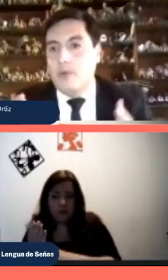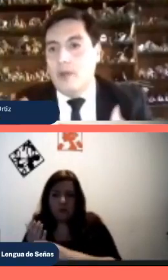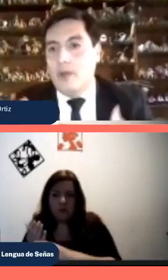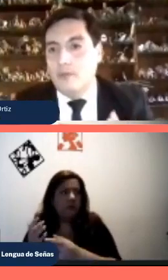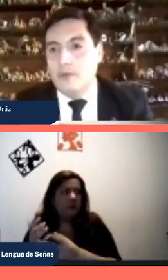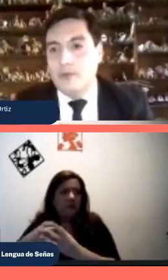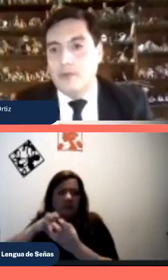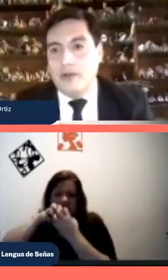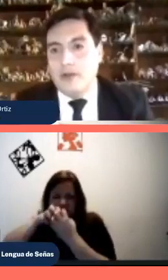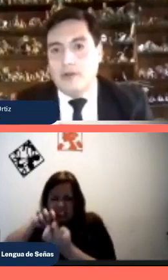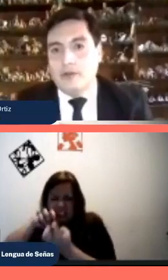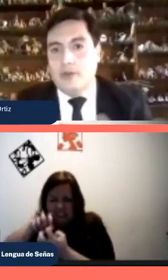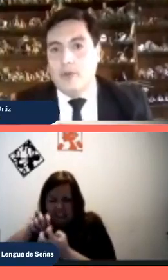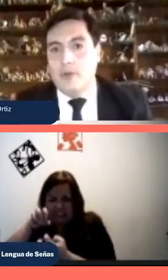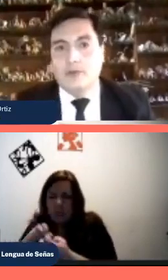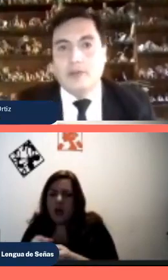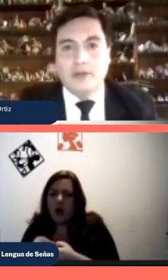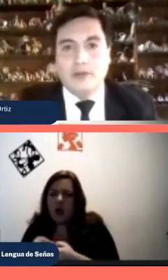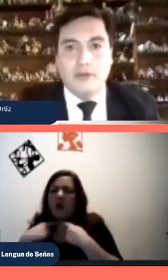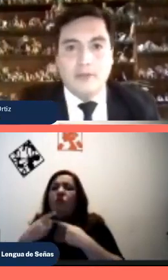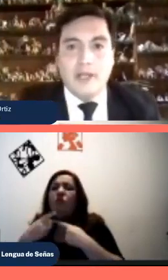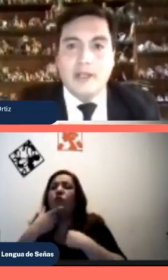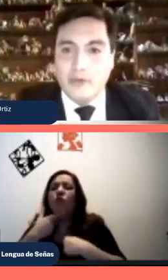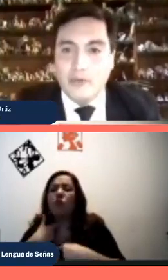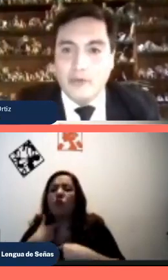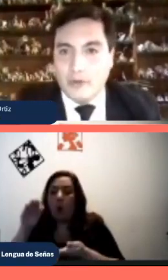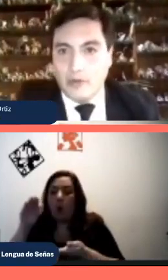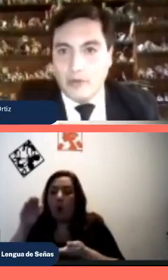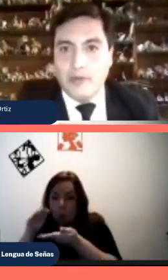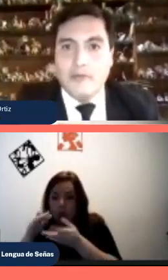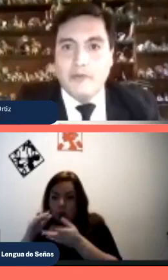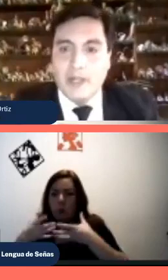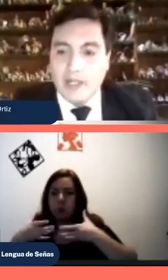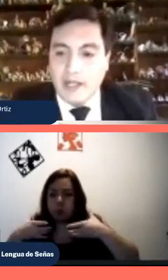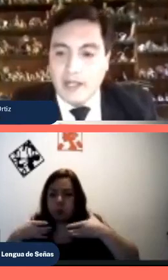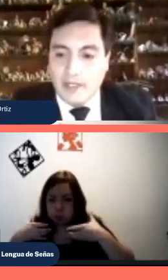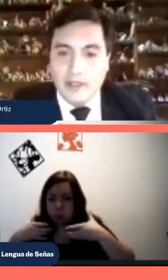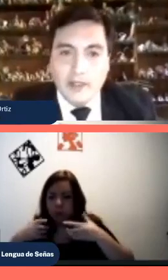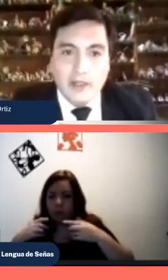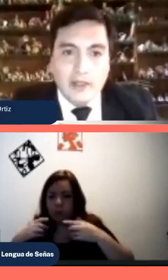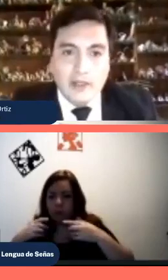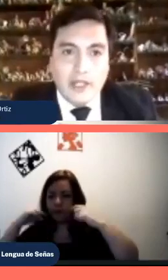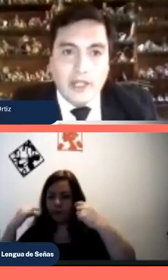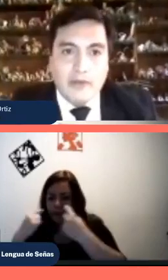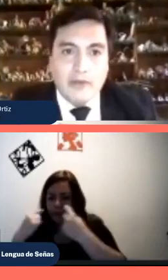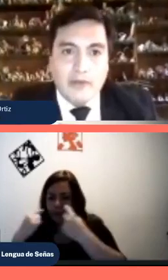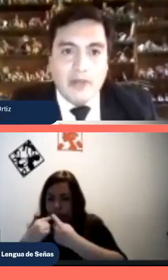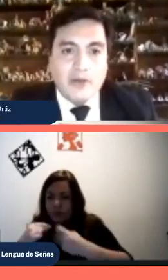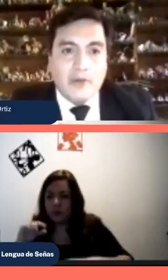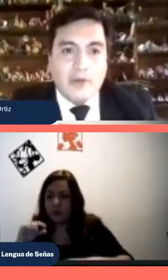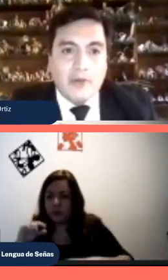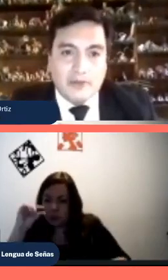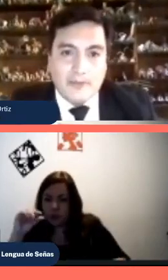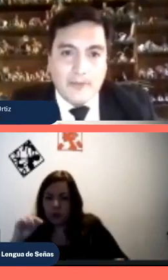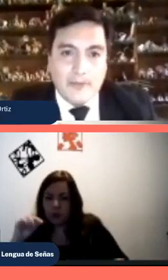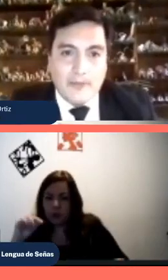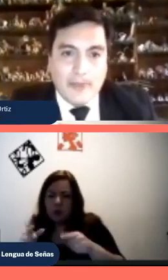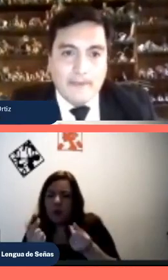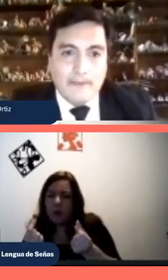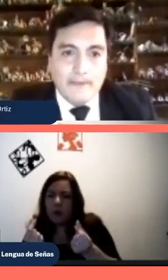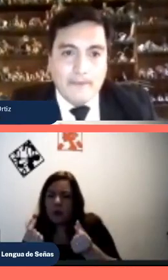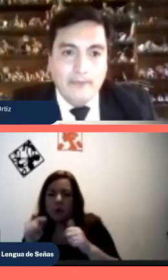un cuello mucho más corto y grueso de lo normal del grupo, como lo podemos ver en la gráfica, nos daría un animal como esto.